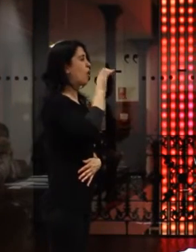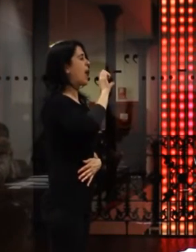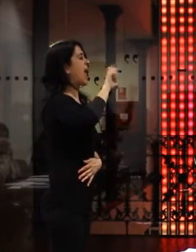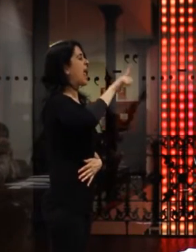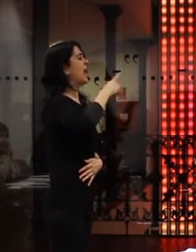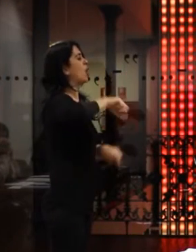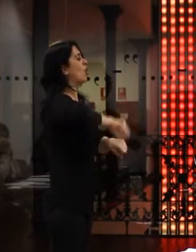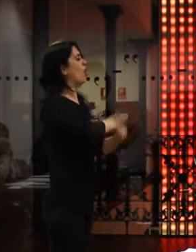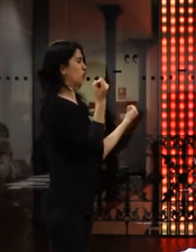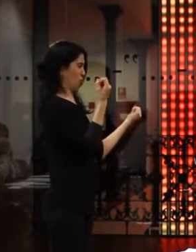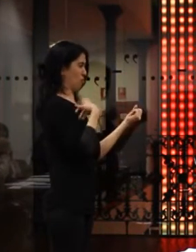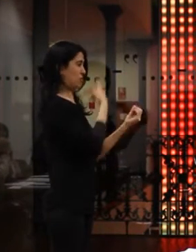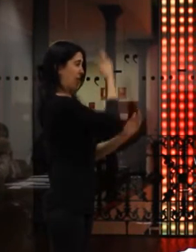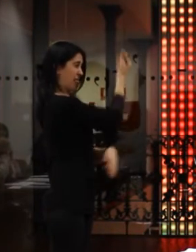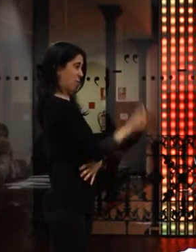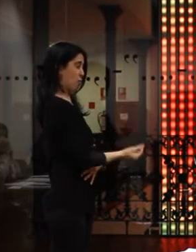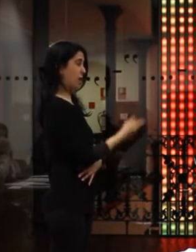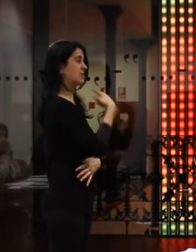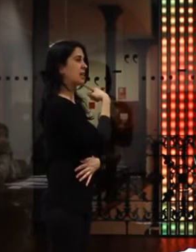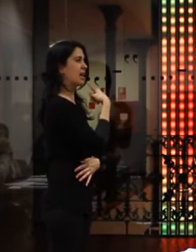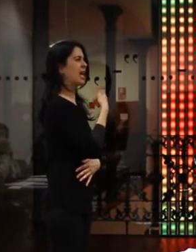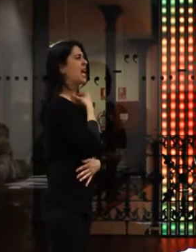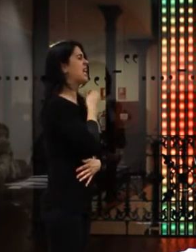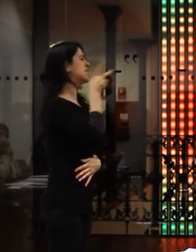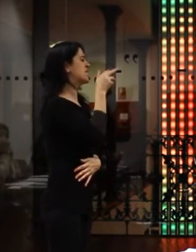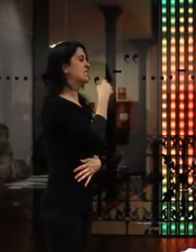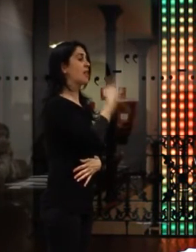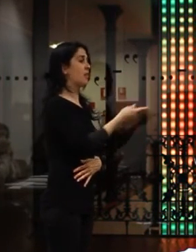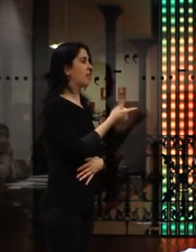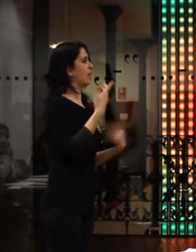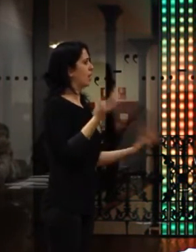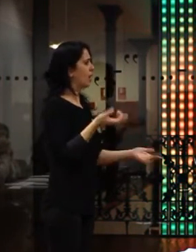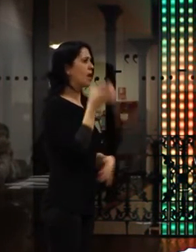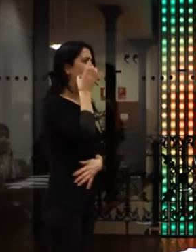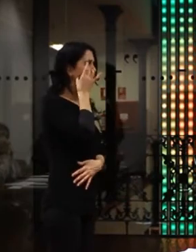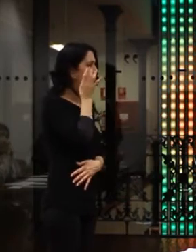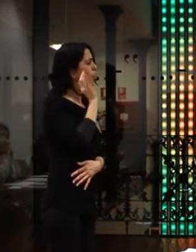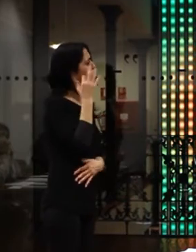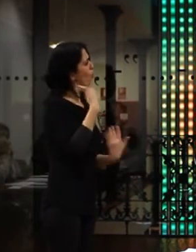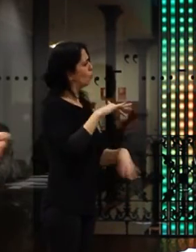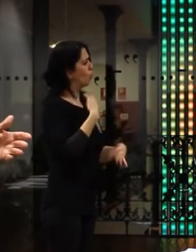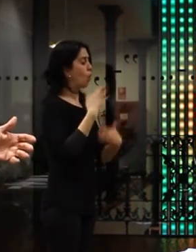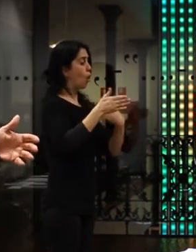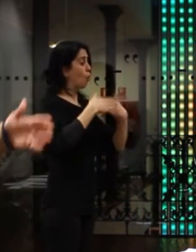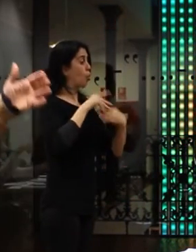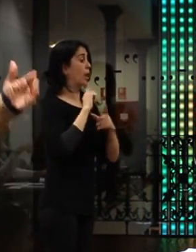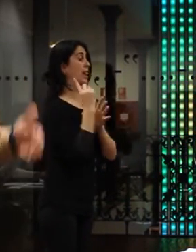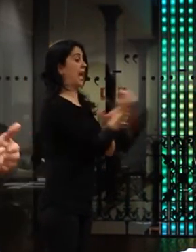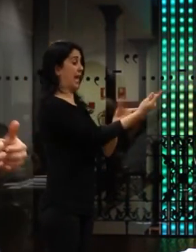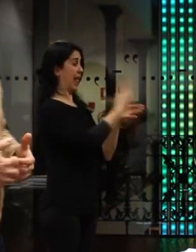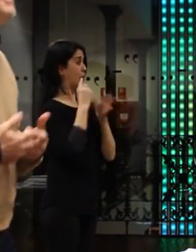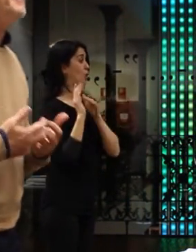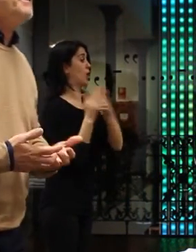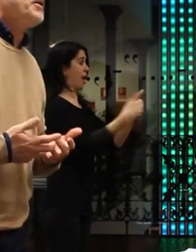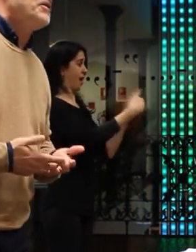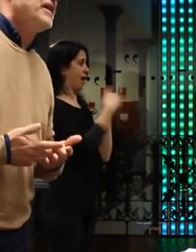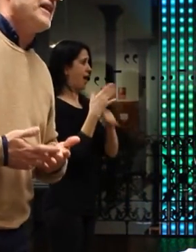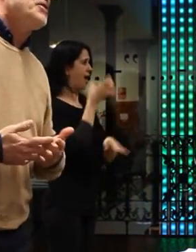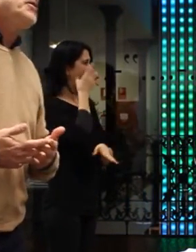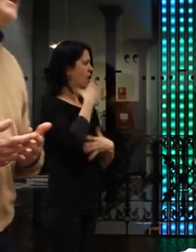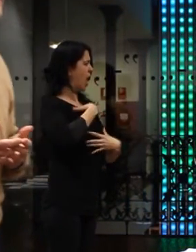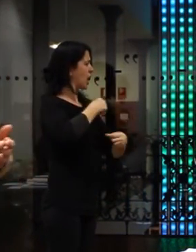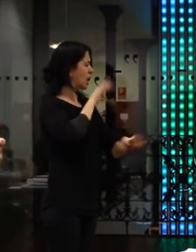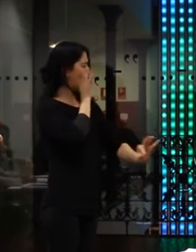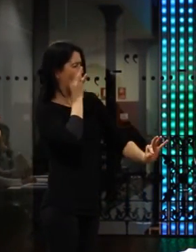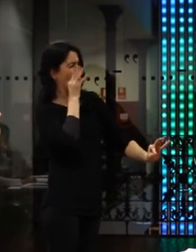estos ilustradores que decía, hay que ver la energía que consumen estas puertas giratorias. Claro, eso era lo que realmente provoca